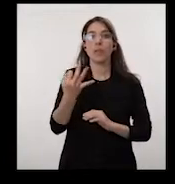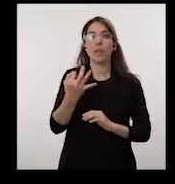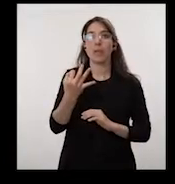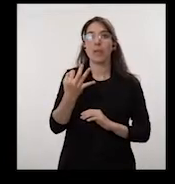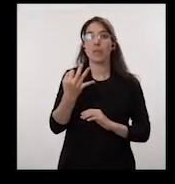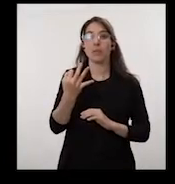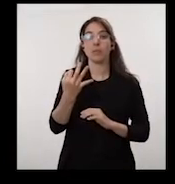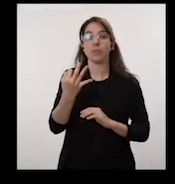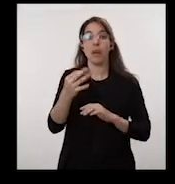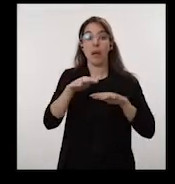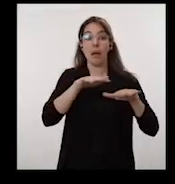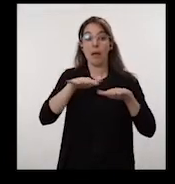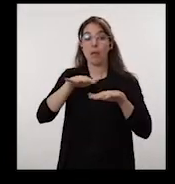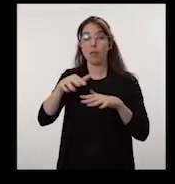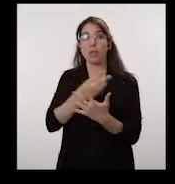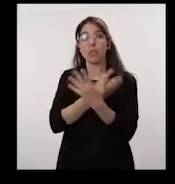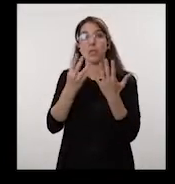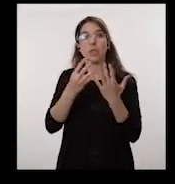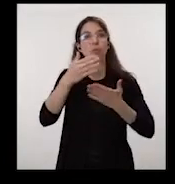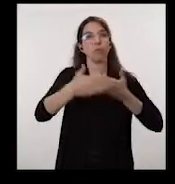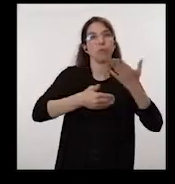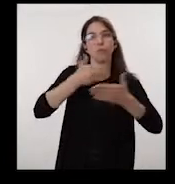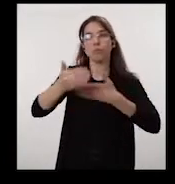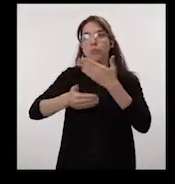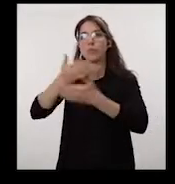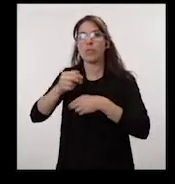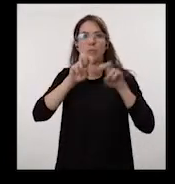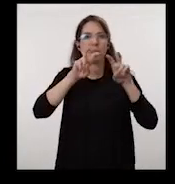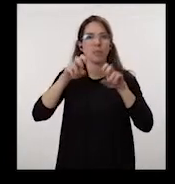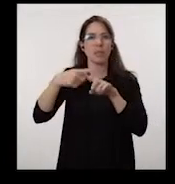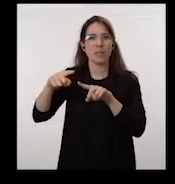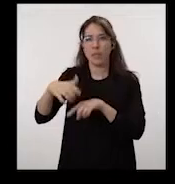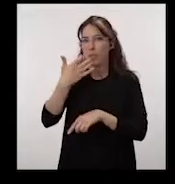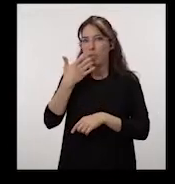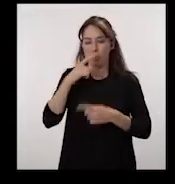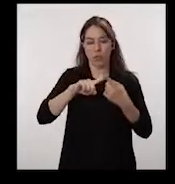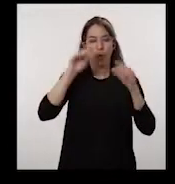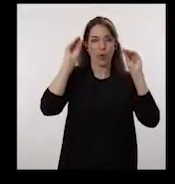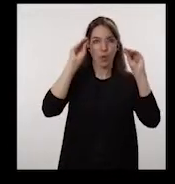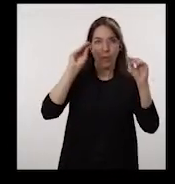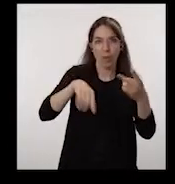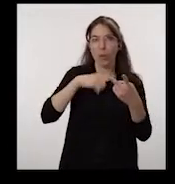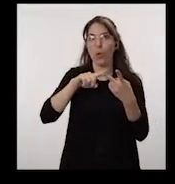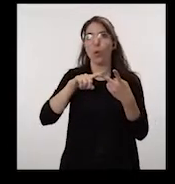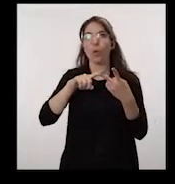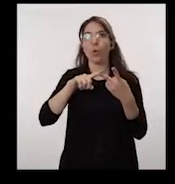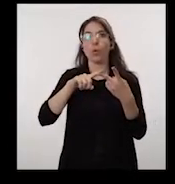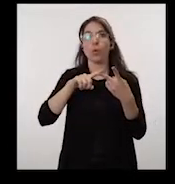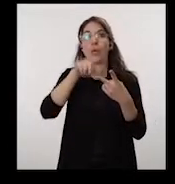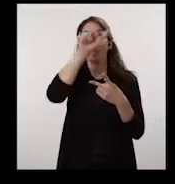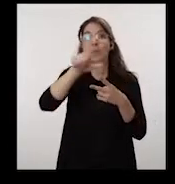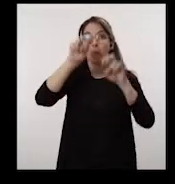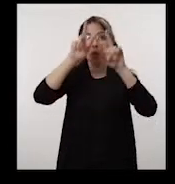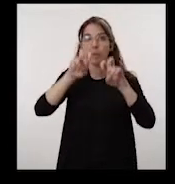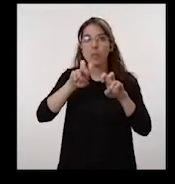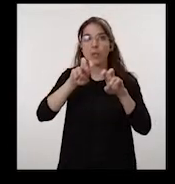con 18 acciones que tratan temas muy diversos desde la formación lo que es la socialización